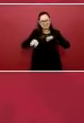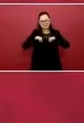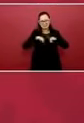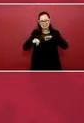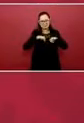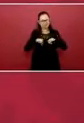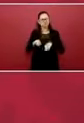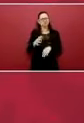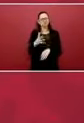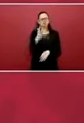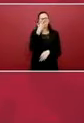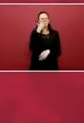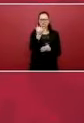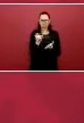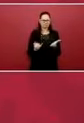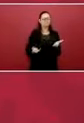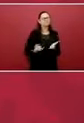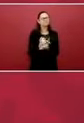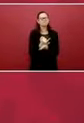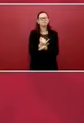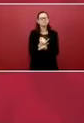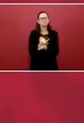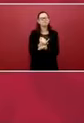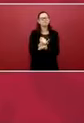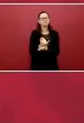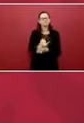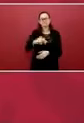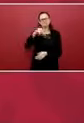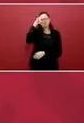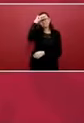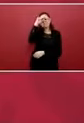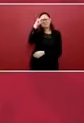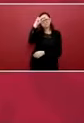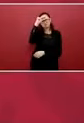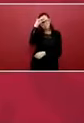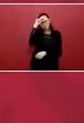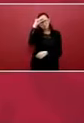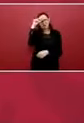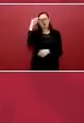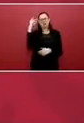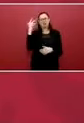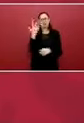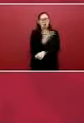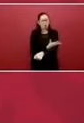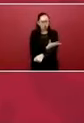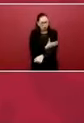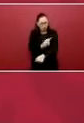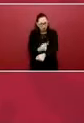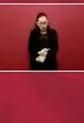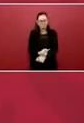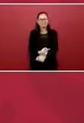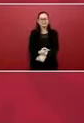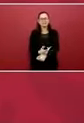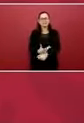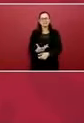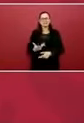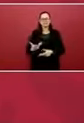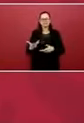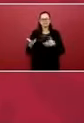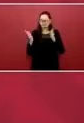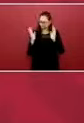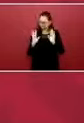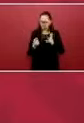tiene convicciones, es inteligente, es honesta, ya